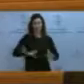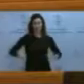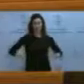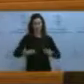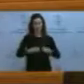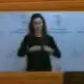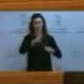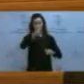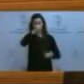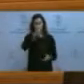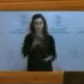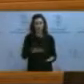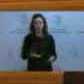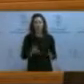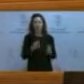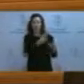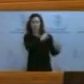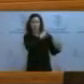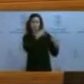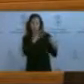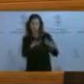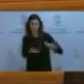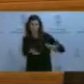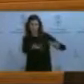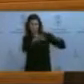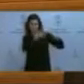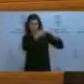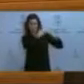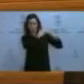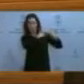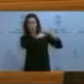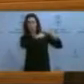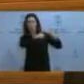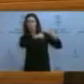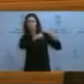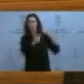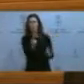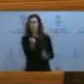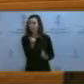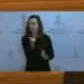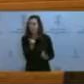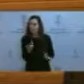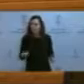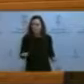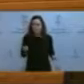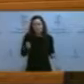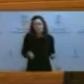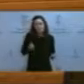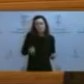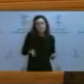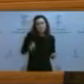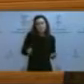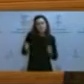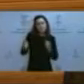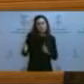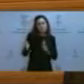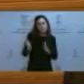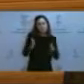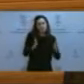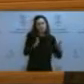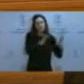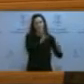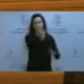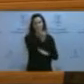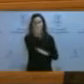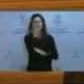socialista. Y que 9 años después de aquel expolio, y que 9 años después de aquel robo sistemático y ordenado de los colegios y los institutos